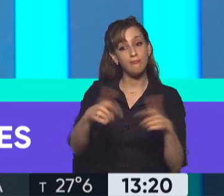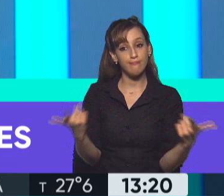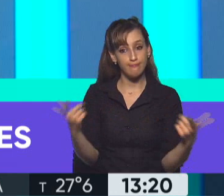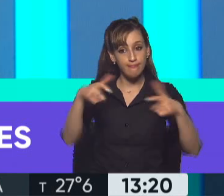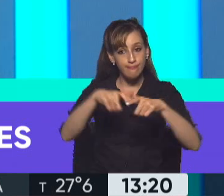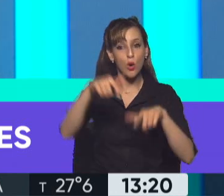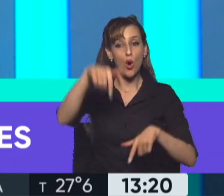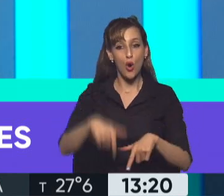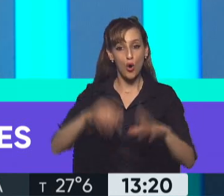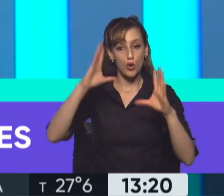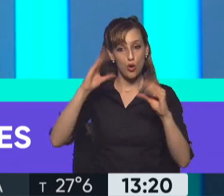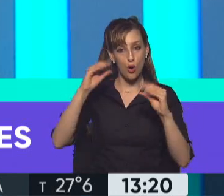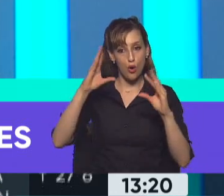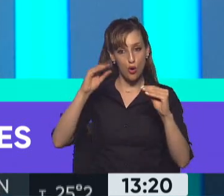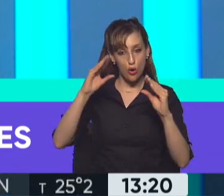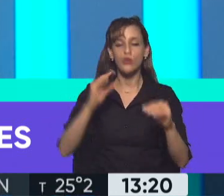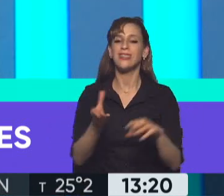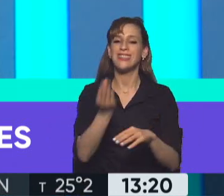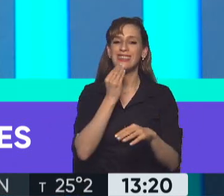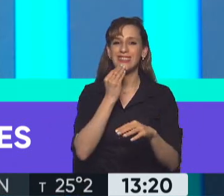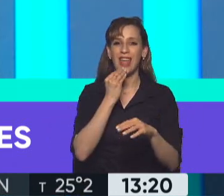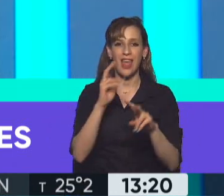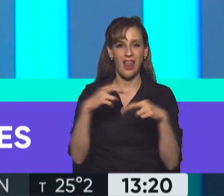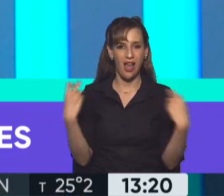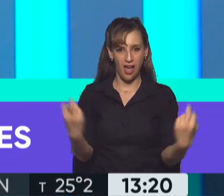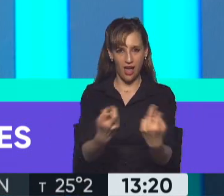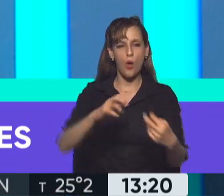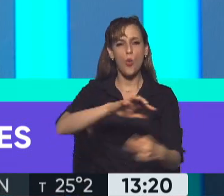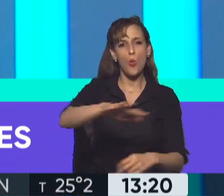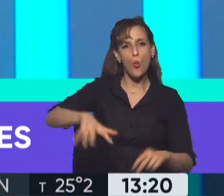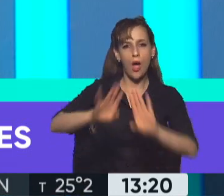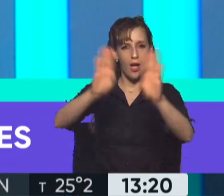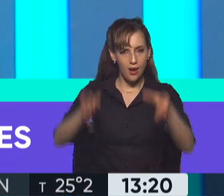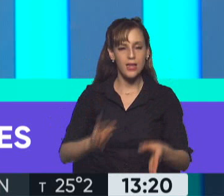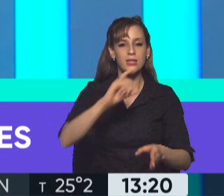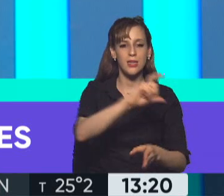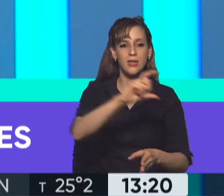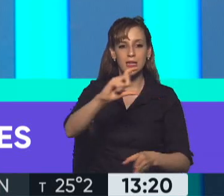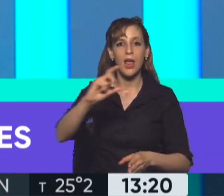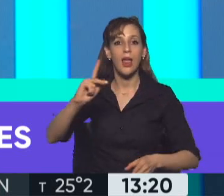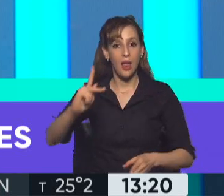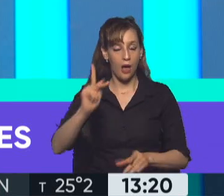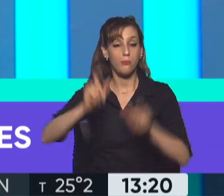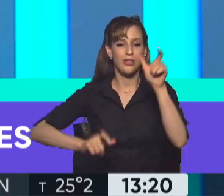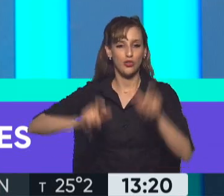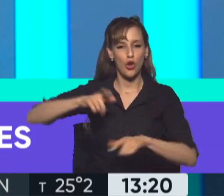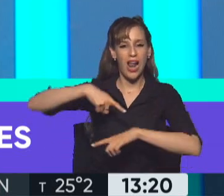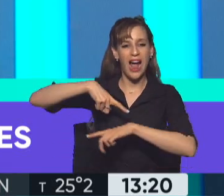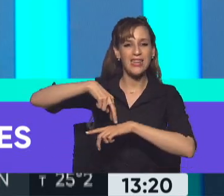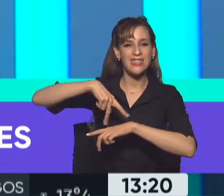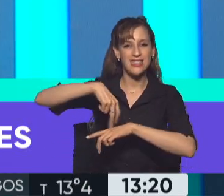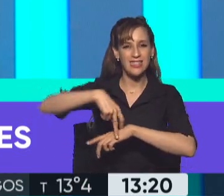a ser esta noche una cena en el centro cultural kirchner para el otros cancilleres que vengan no todos vienen por él